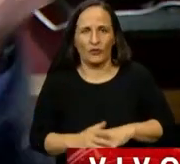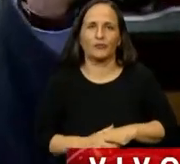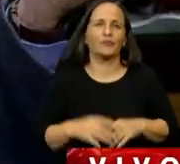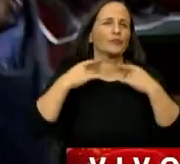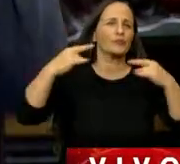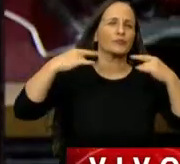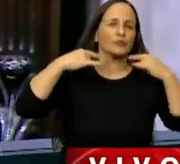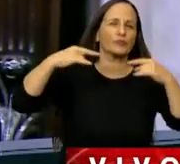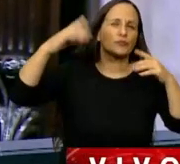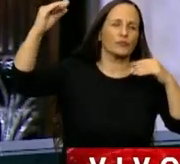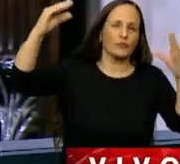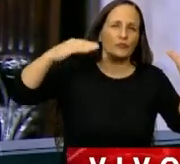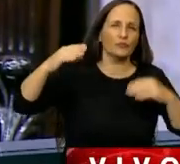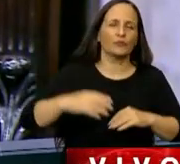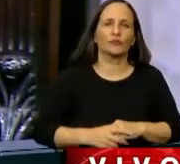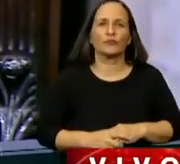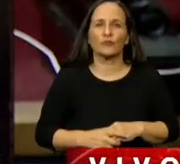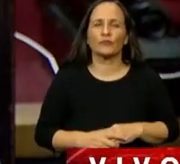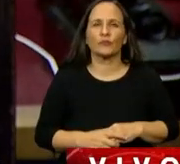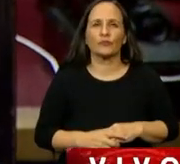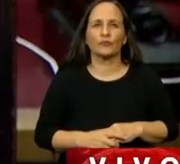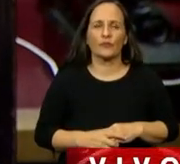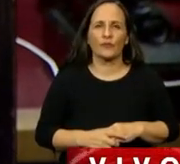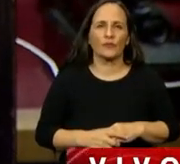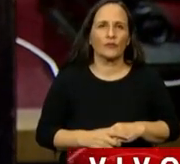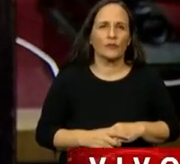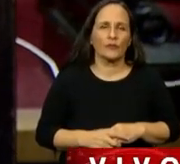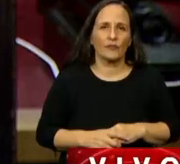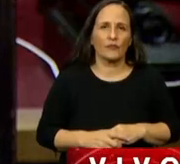Diputado, presidente, el tiempo.